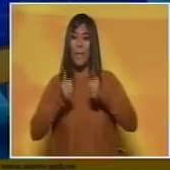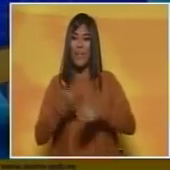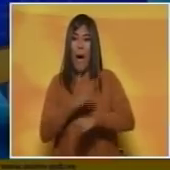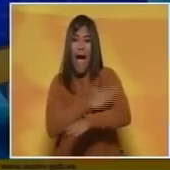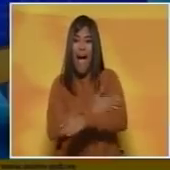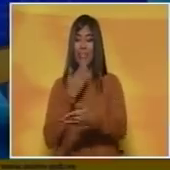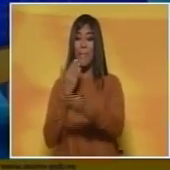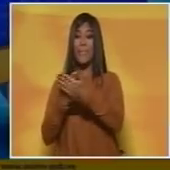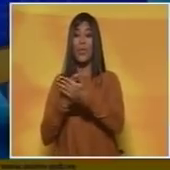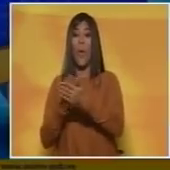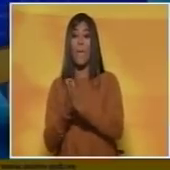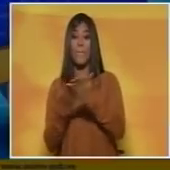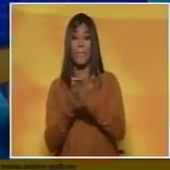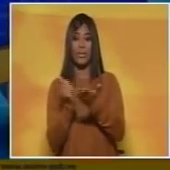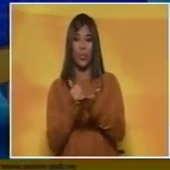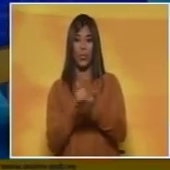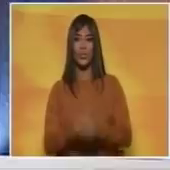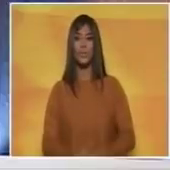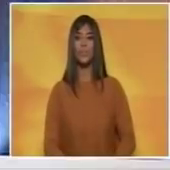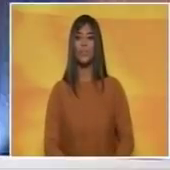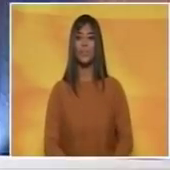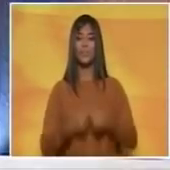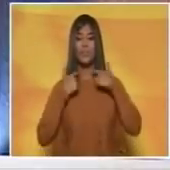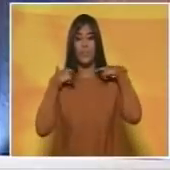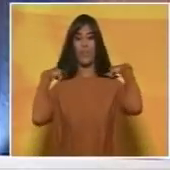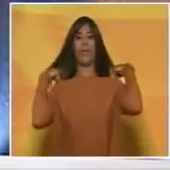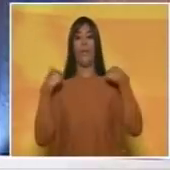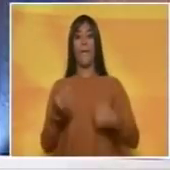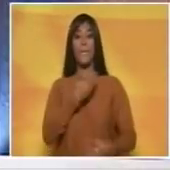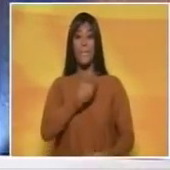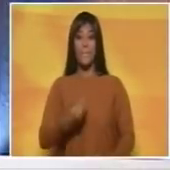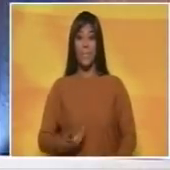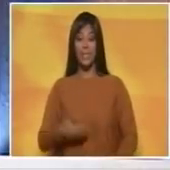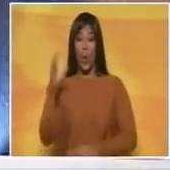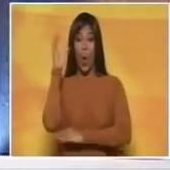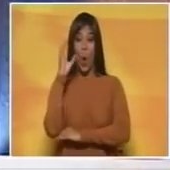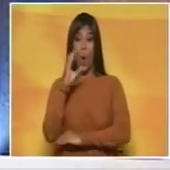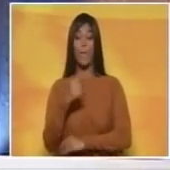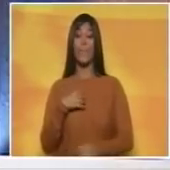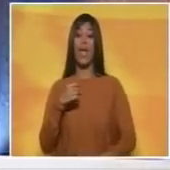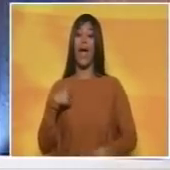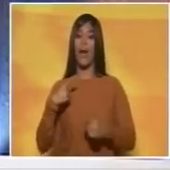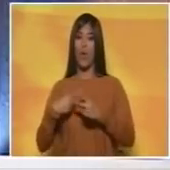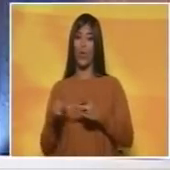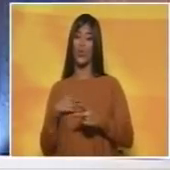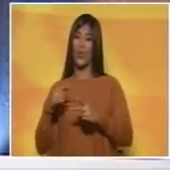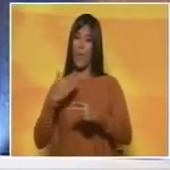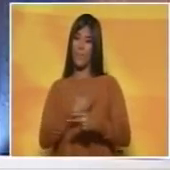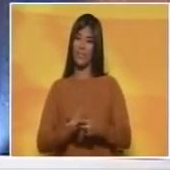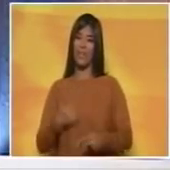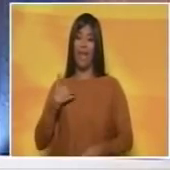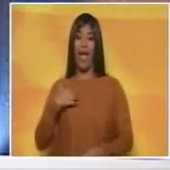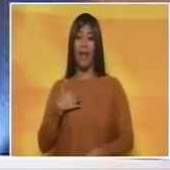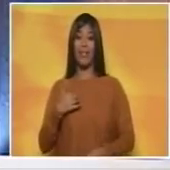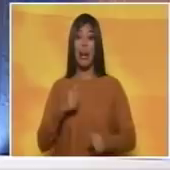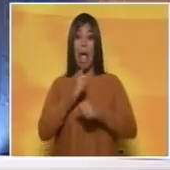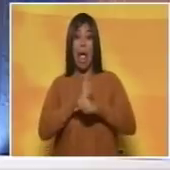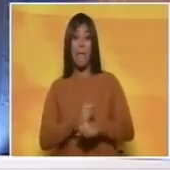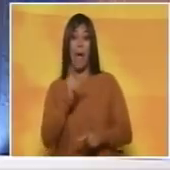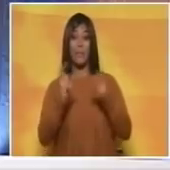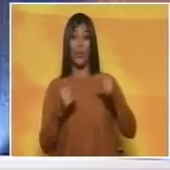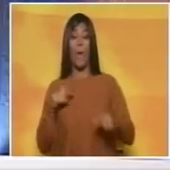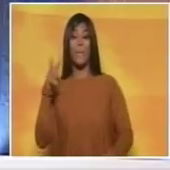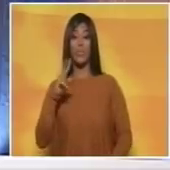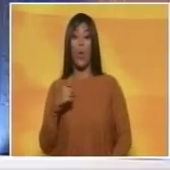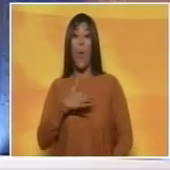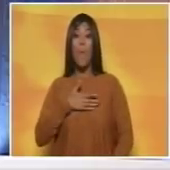inicialmente solicitó el trámite. El presidente de Colombia, Iván Duque, y su par argentino, Mauricio Macri, esperan que los venezolanos